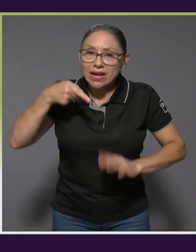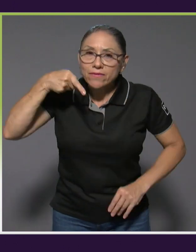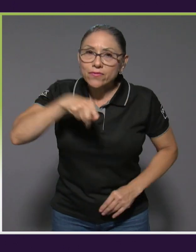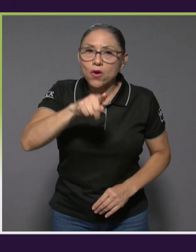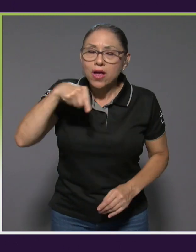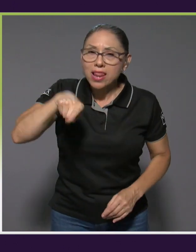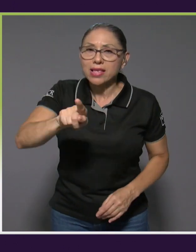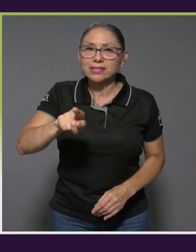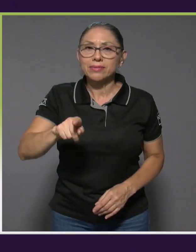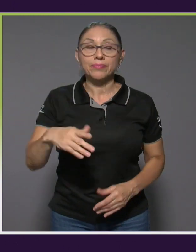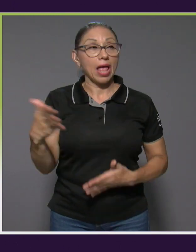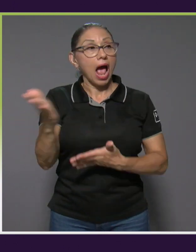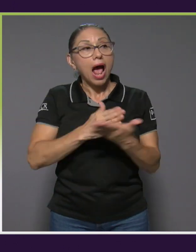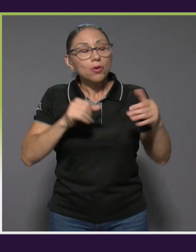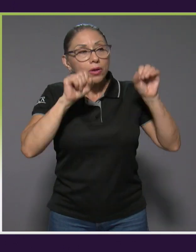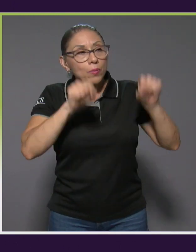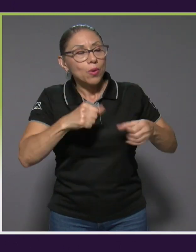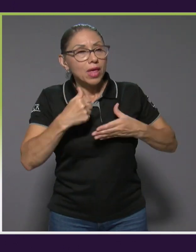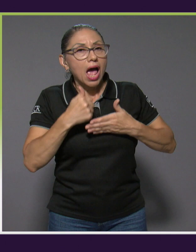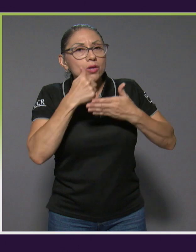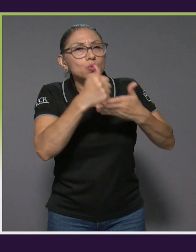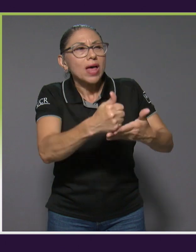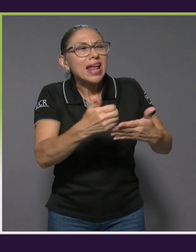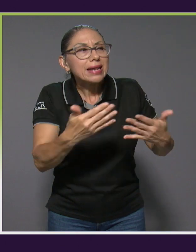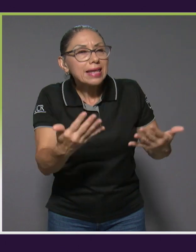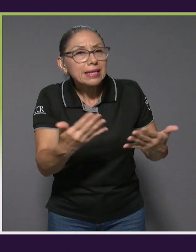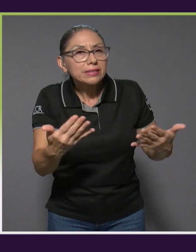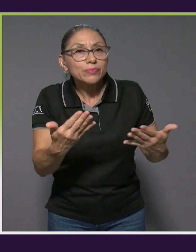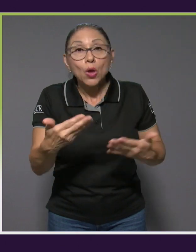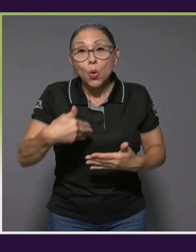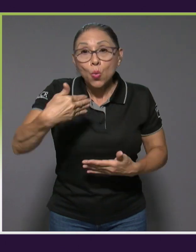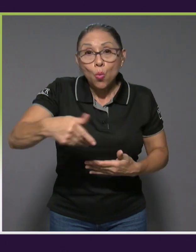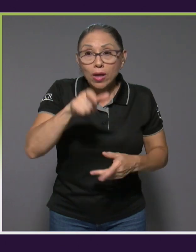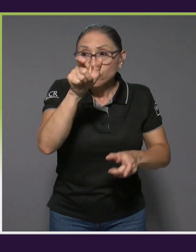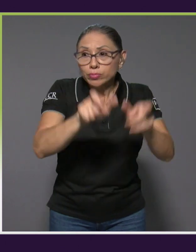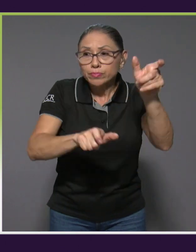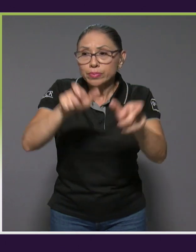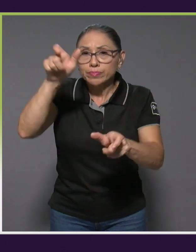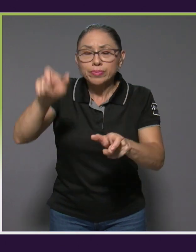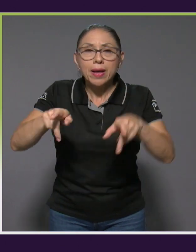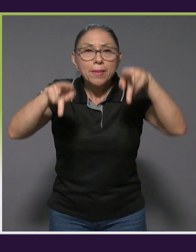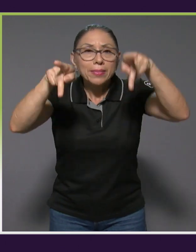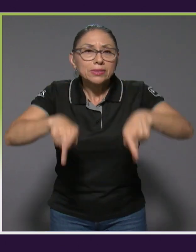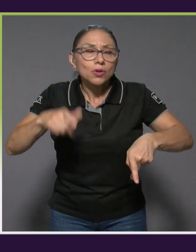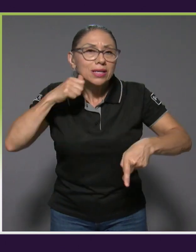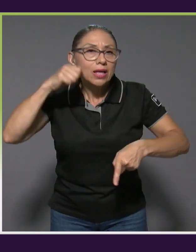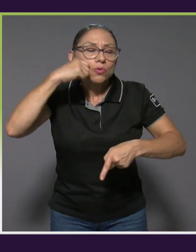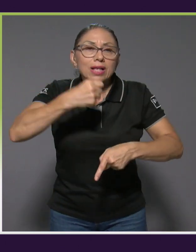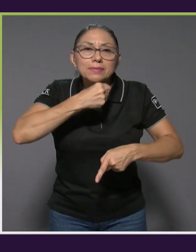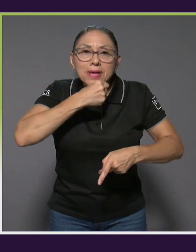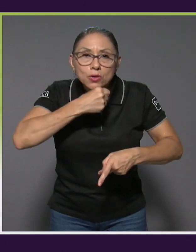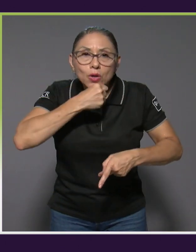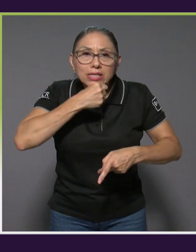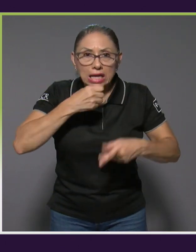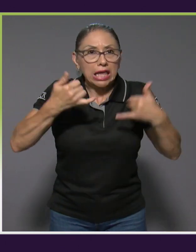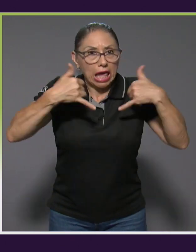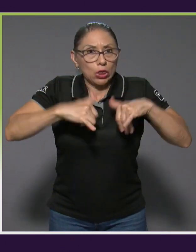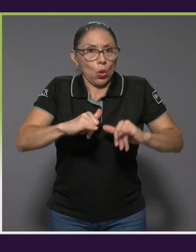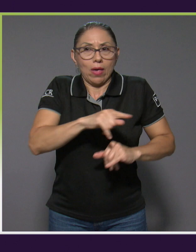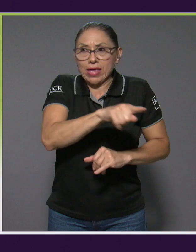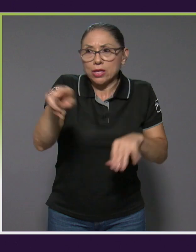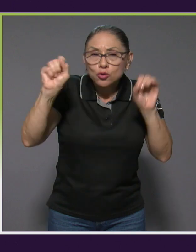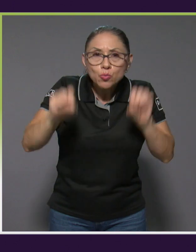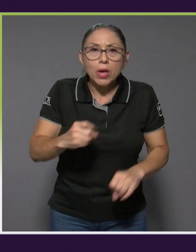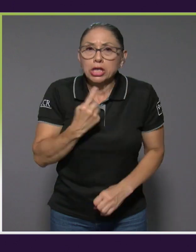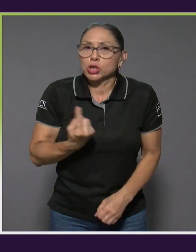ejemplo, puede ayudar mucho es cuando las personas adultas mayores que están en condiciones todavía de movilizarse y que todavía